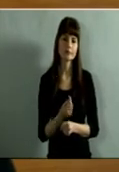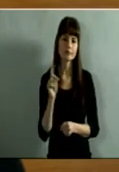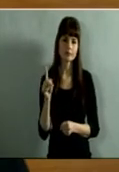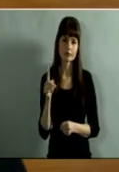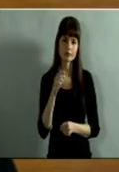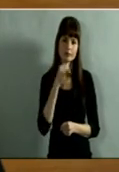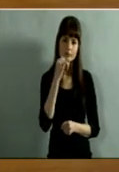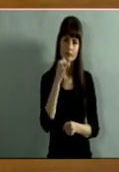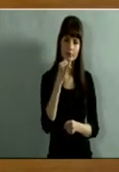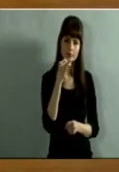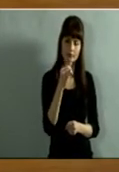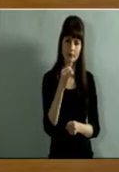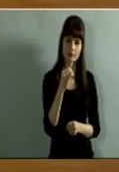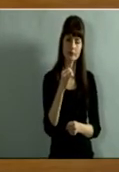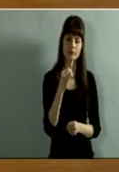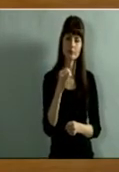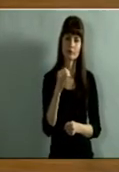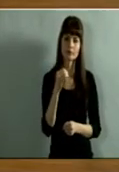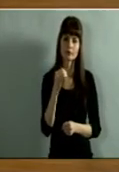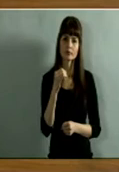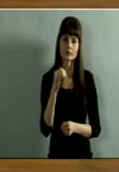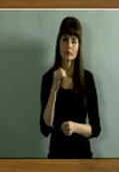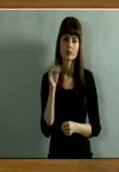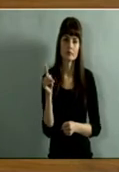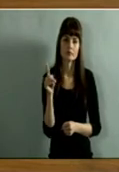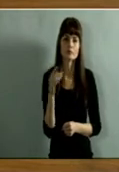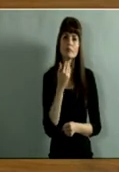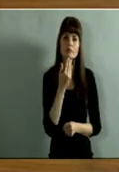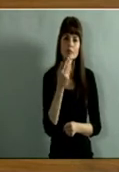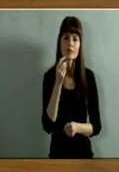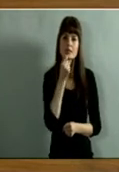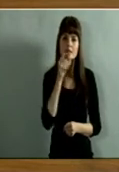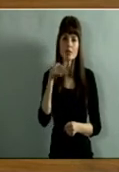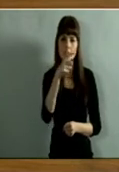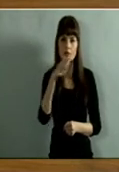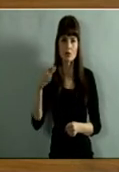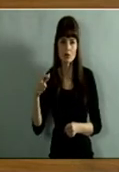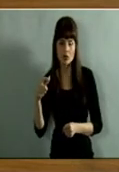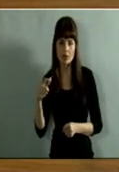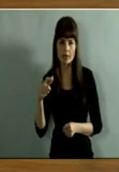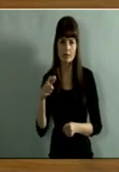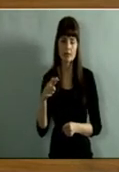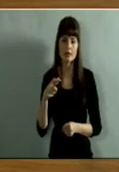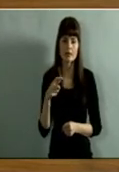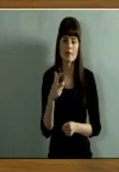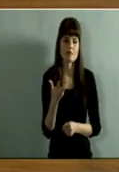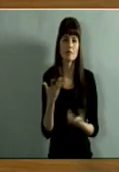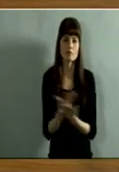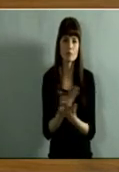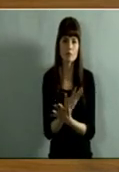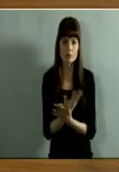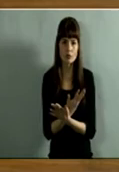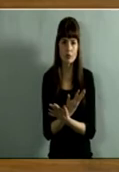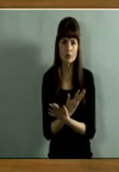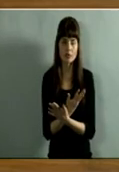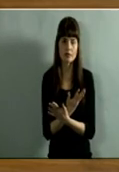bueno, como yo no sé si alguien sufrió alguna vez de estar ciego, ¿no? Es muy, muy